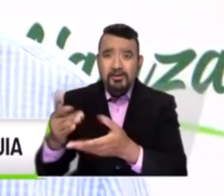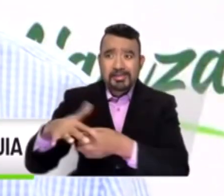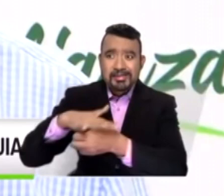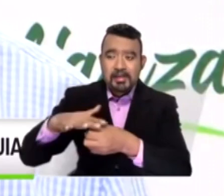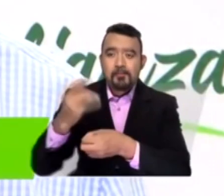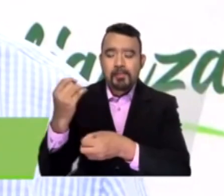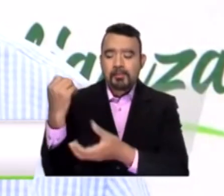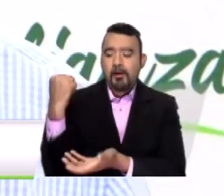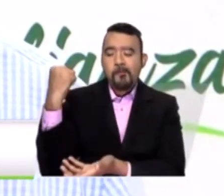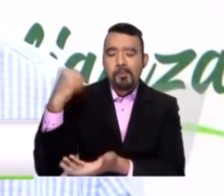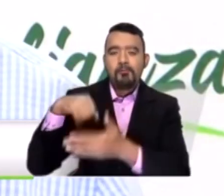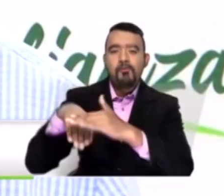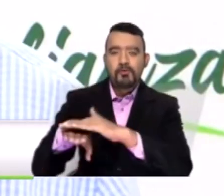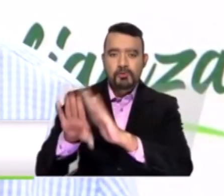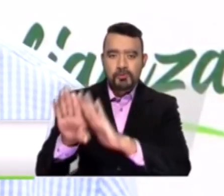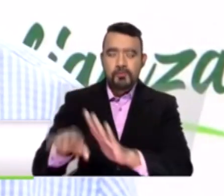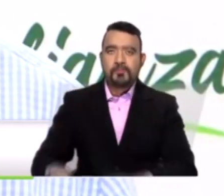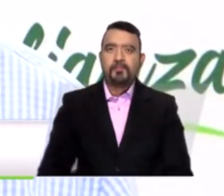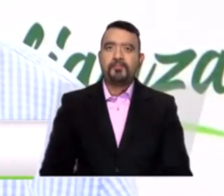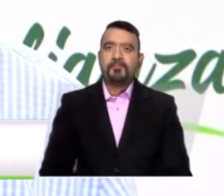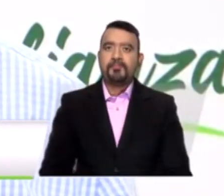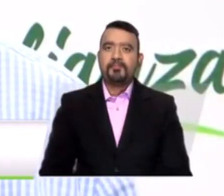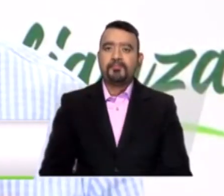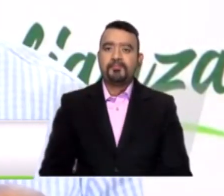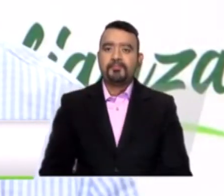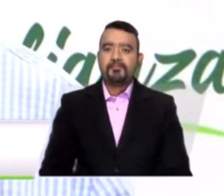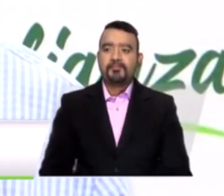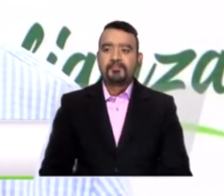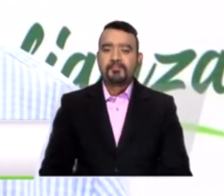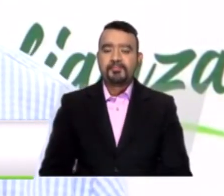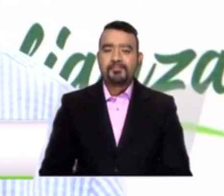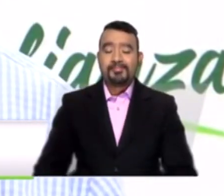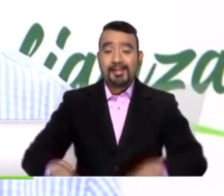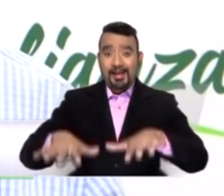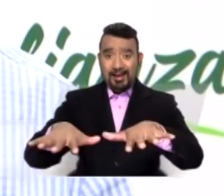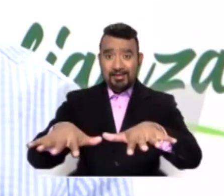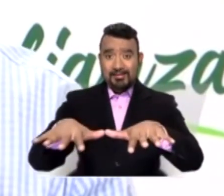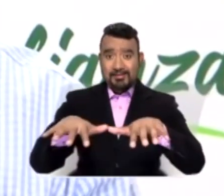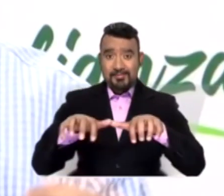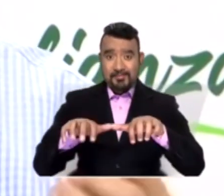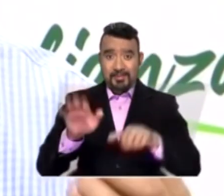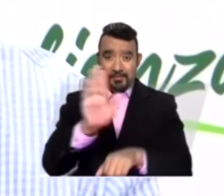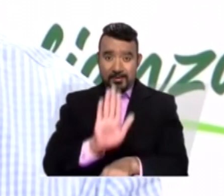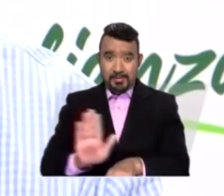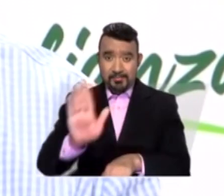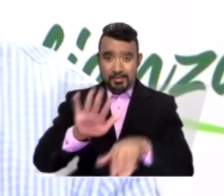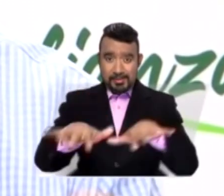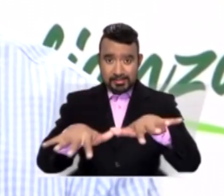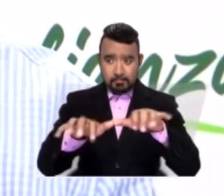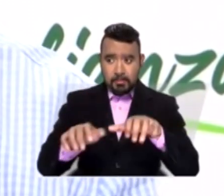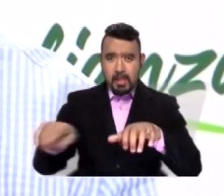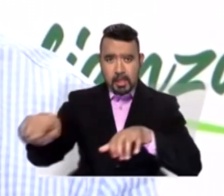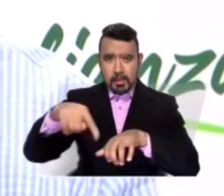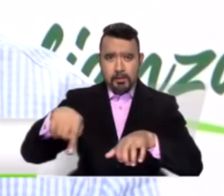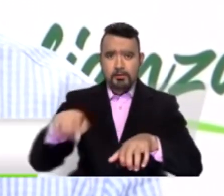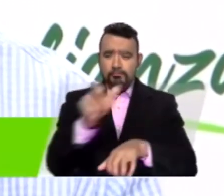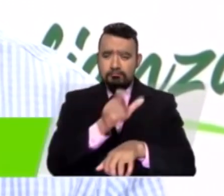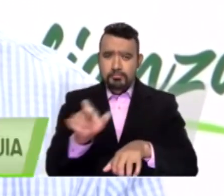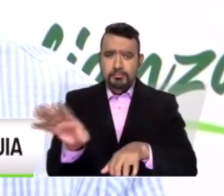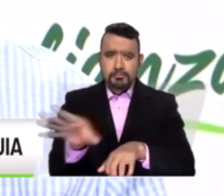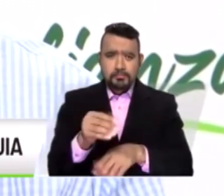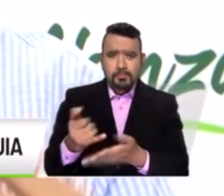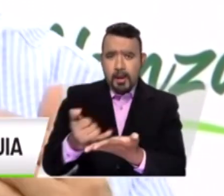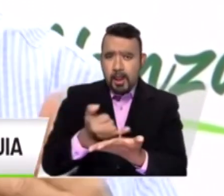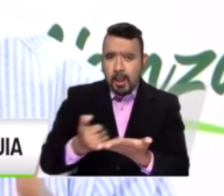que la asamblea departamental siempre la sentimos como nuestra junta directiva que con un trabajo riguroso disciplinado